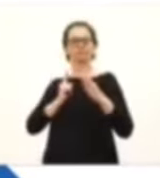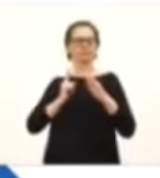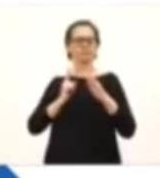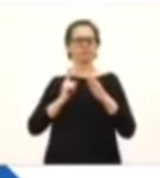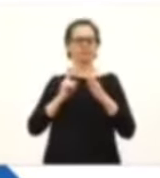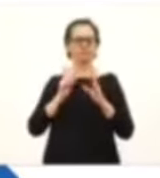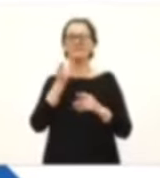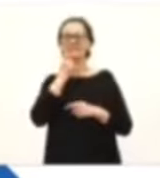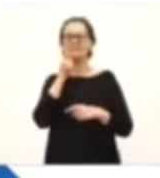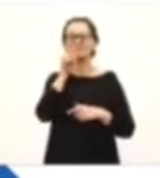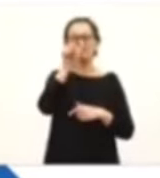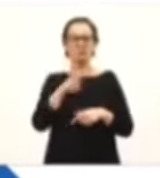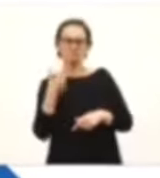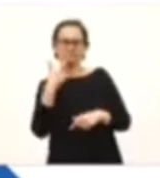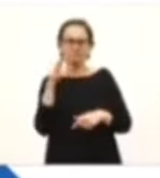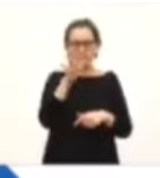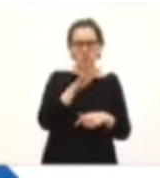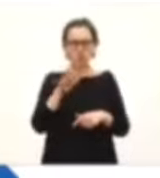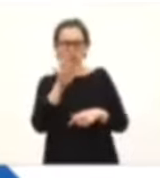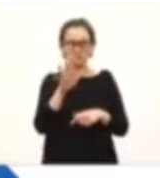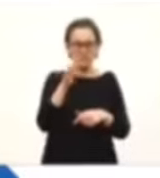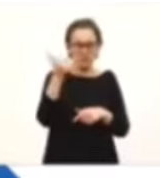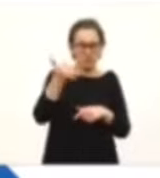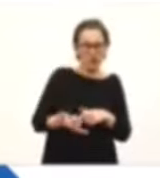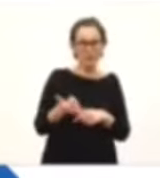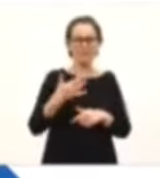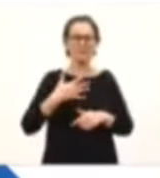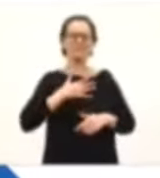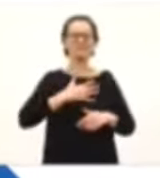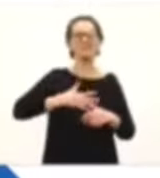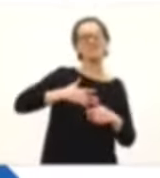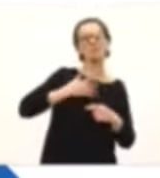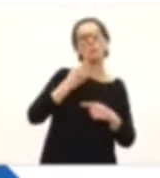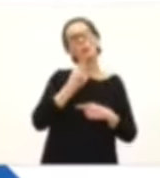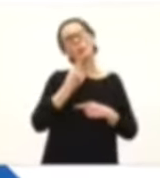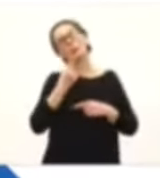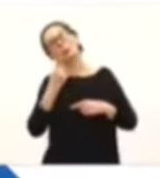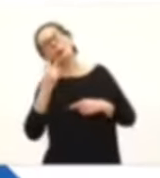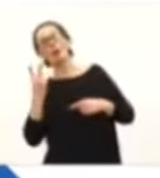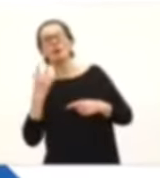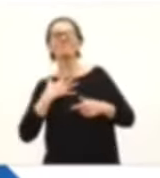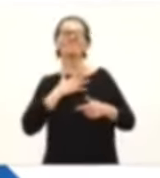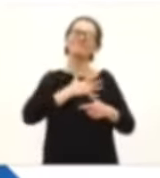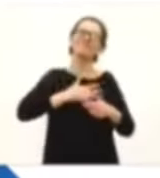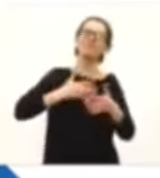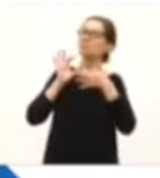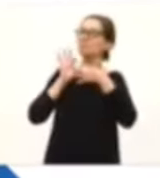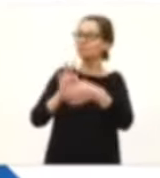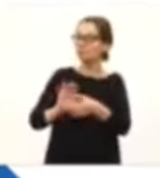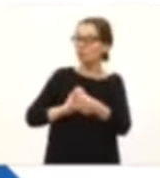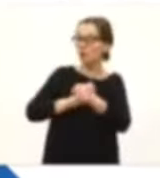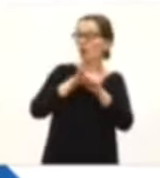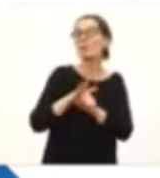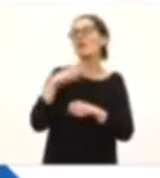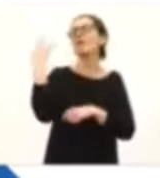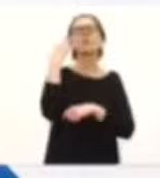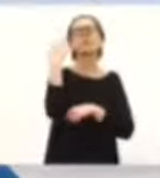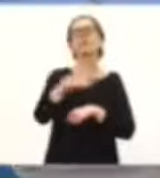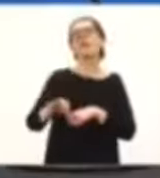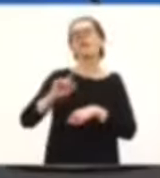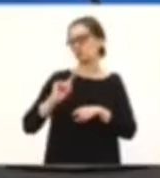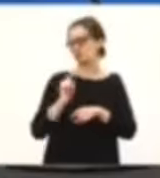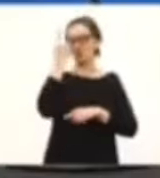sea sospechosa a partir del momento en que tiene 1 o 2 síntomas compatibles con COVID, debe aislarse, debe